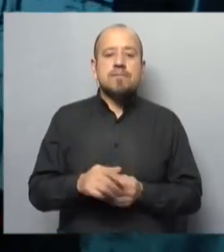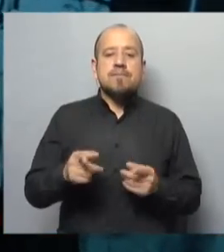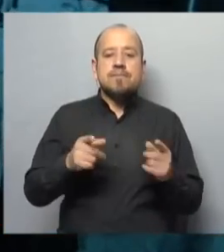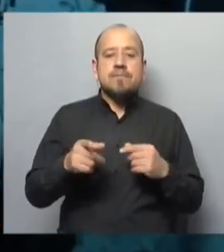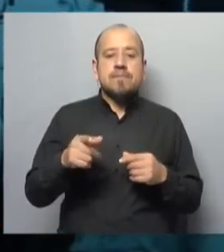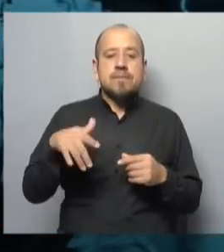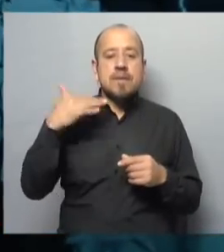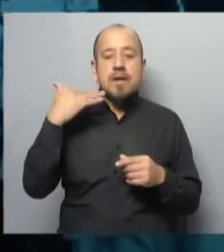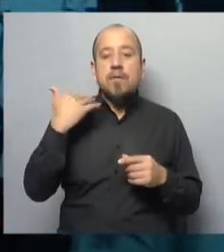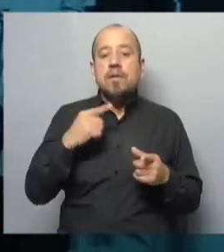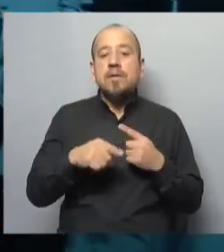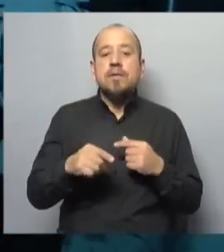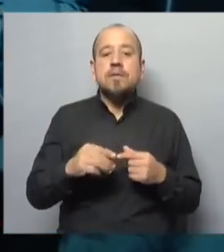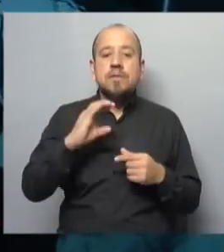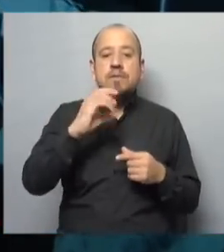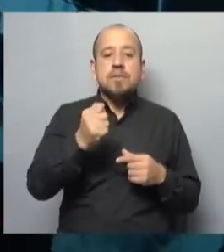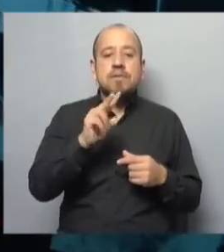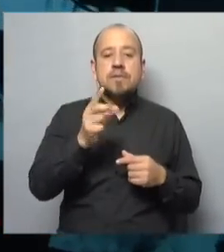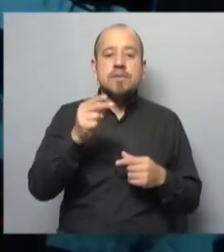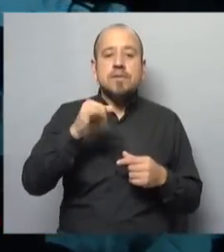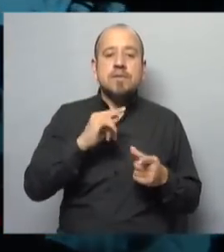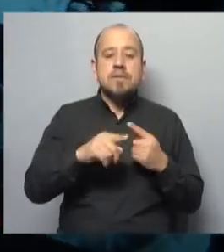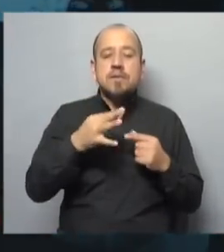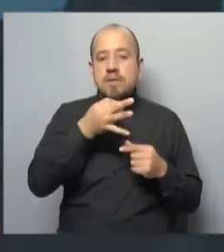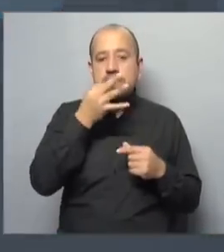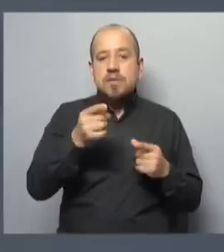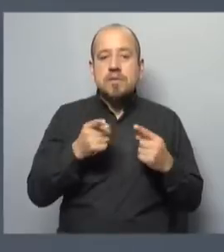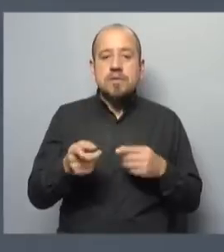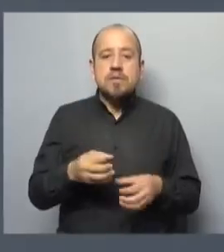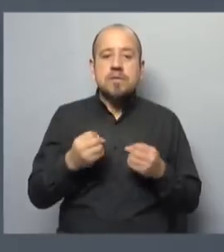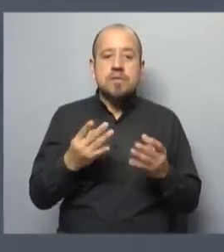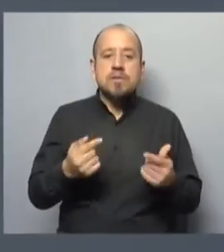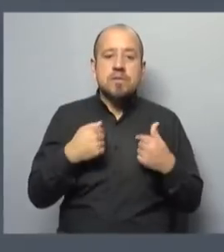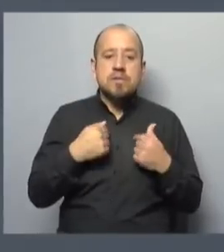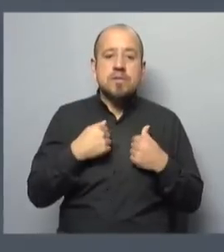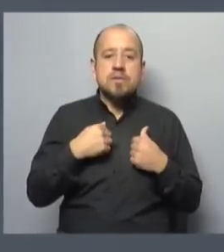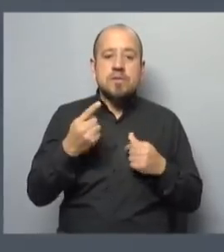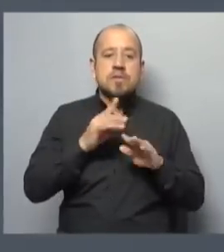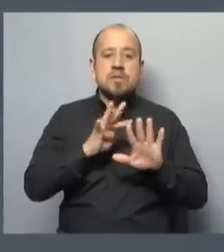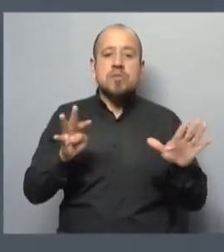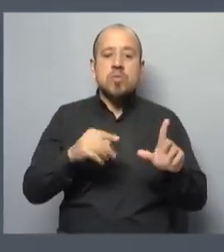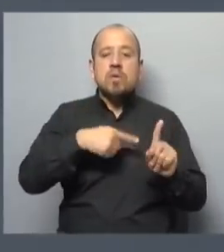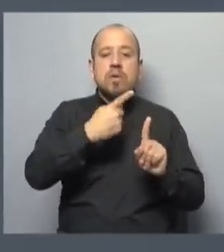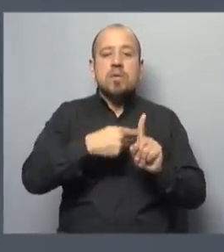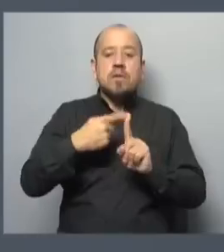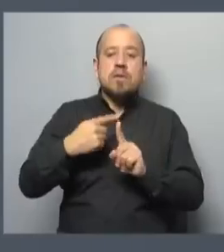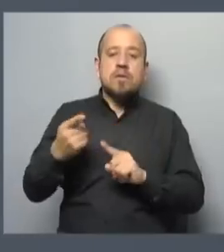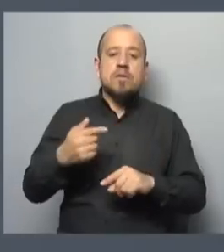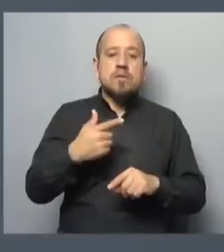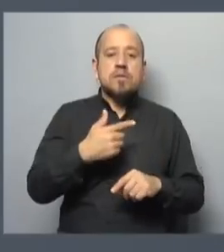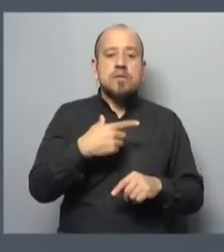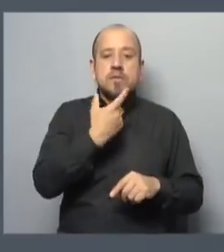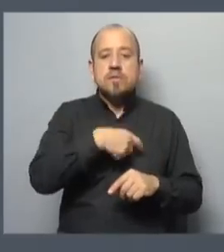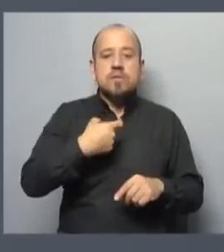compararse si eso escribo totalmente la palabra martín por lo que me ha tocado vivir en 19 meses en lo que yo llamo el